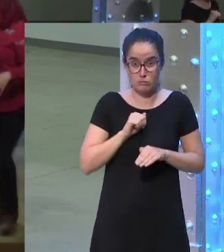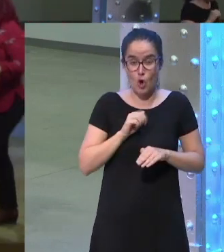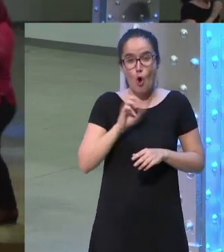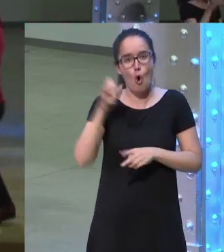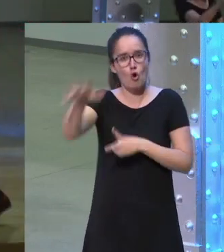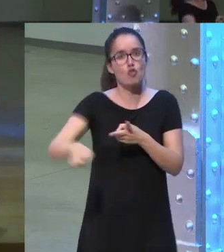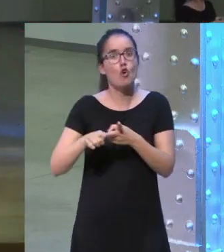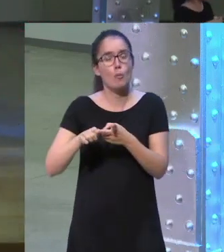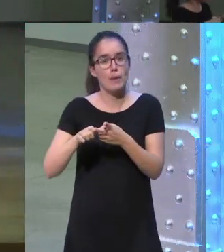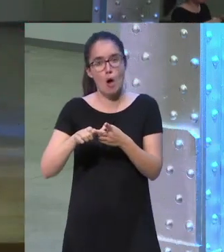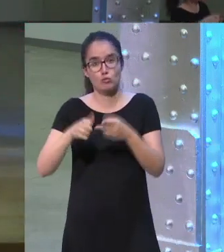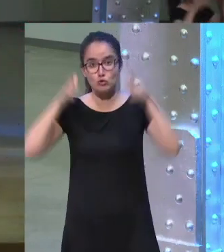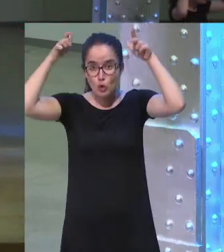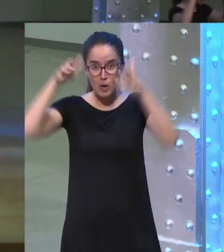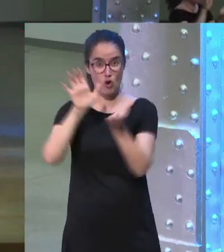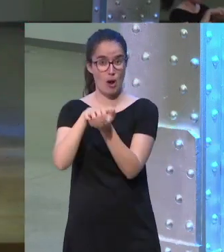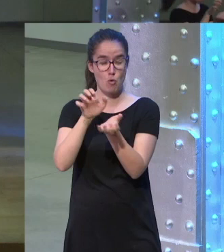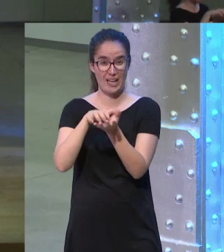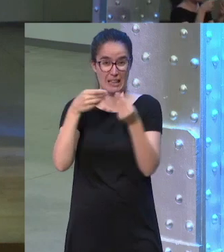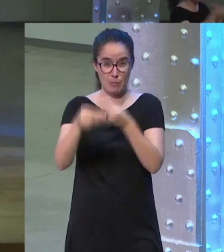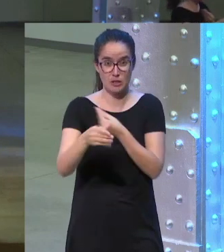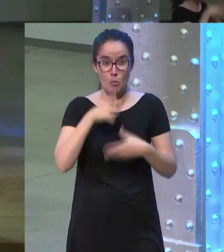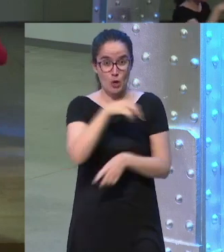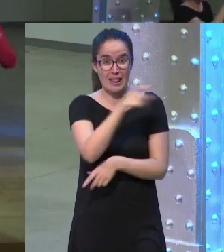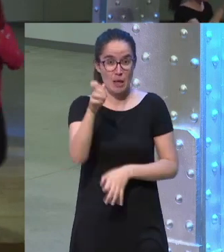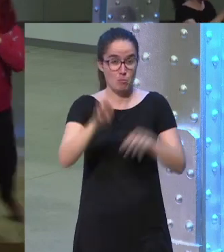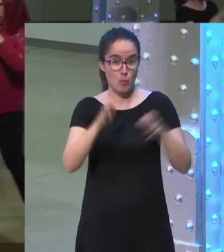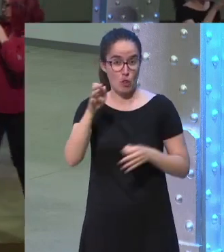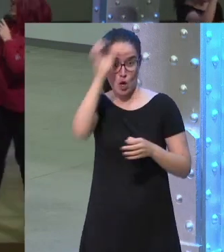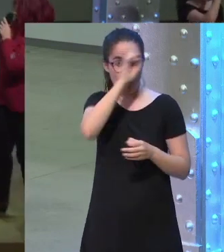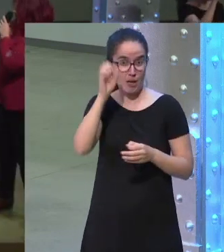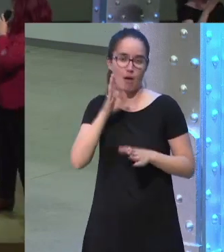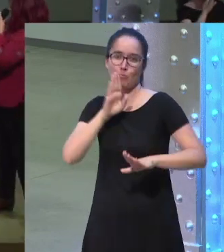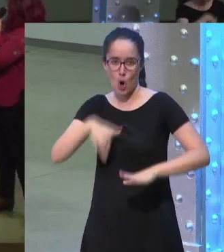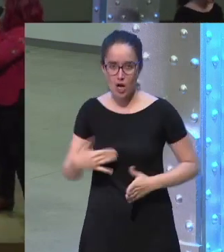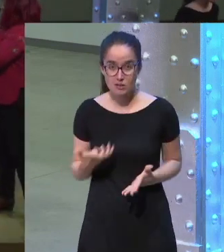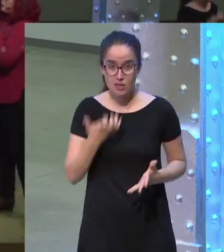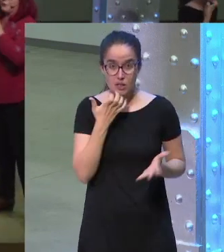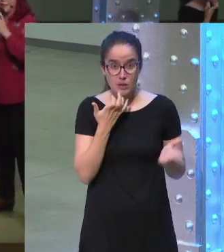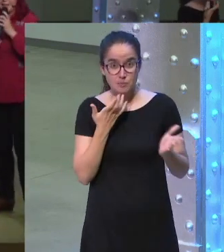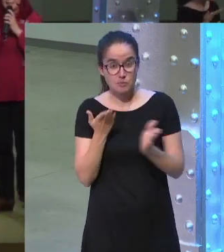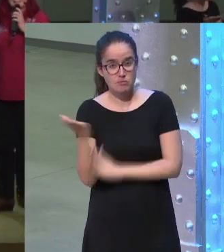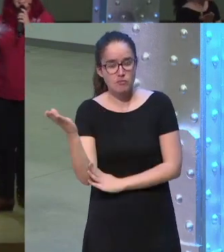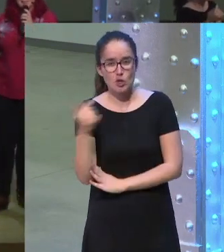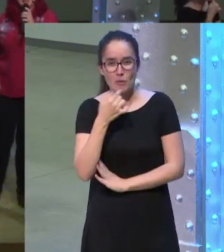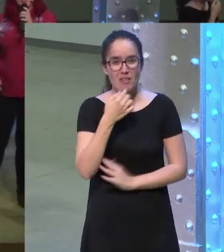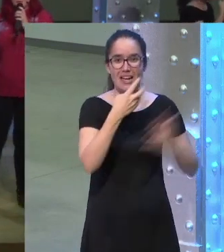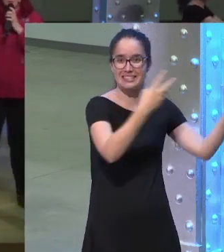un sombrero con una hamburguesa de plástico. Porque el 100% lo piensa. Si le preguntamos a este otro, nos dirá